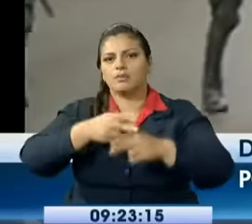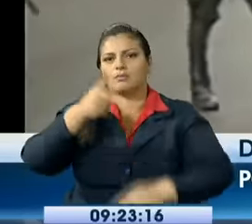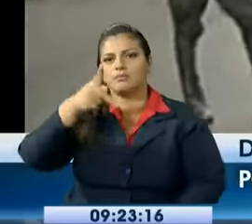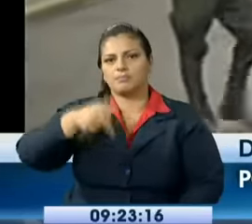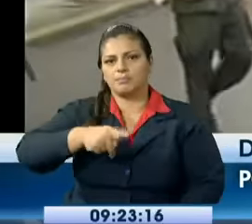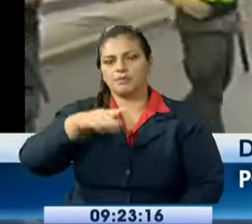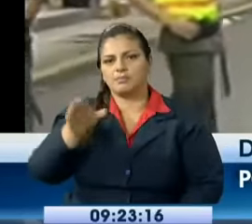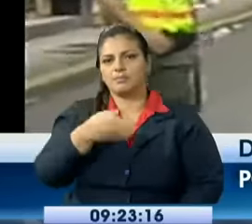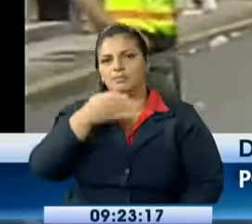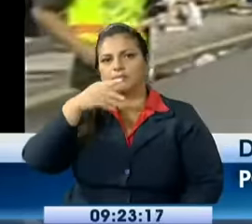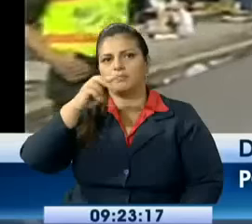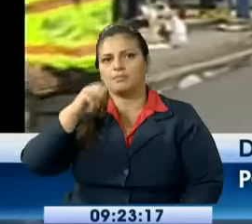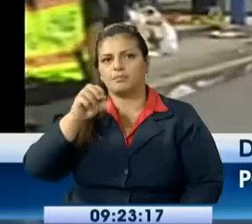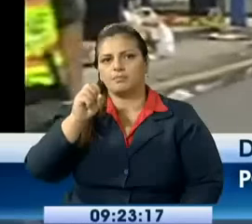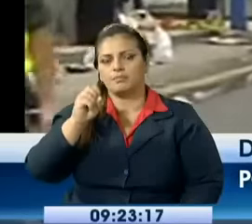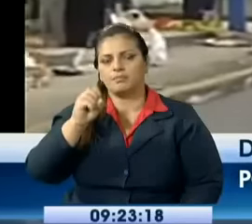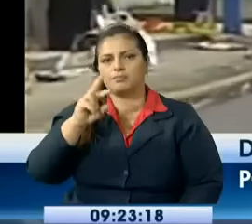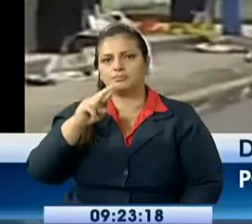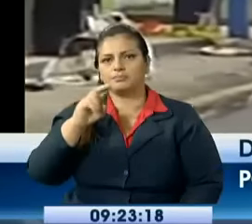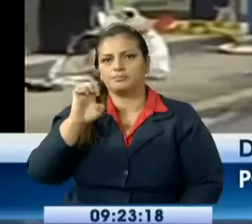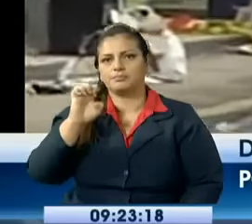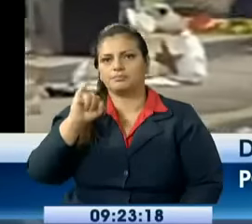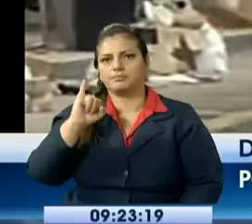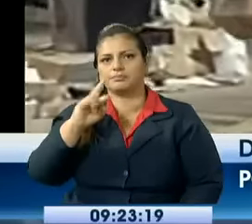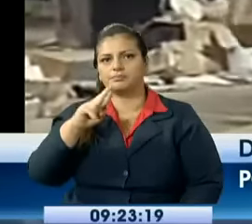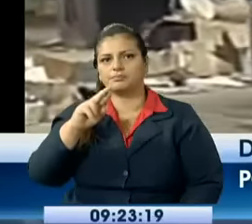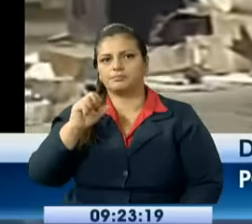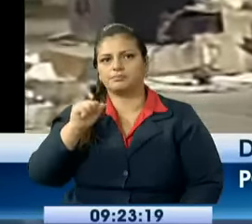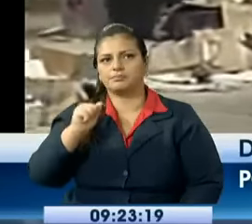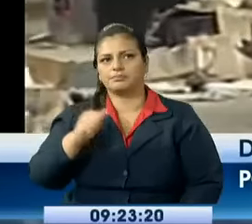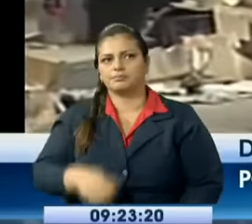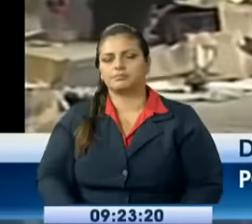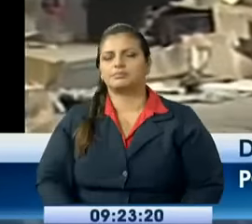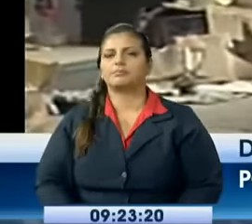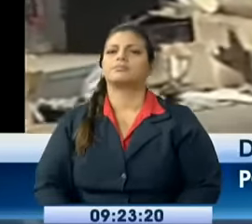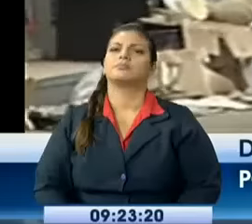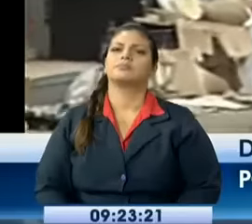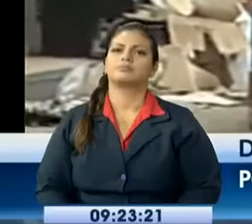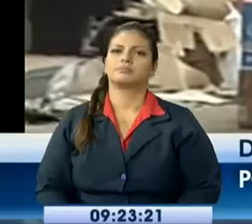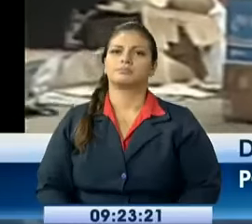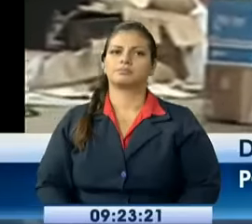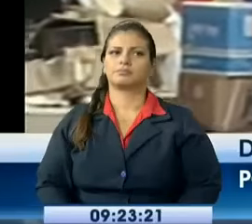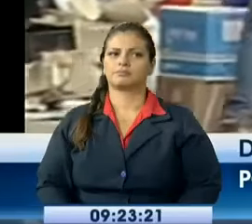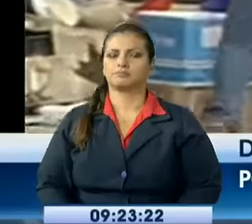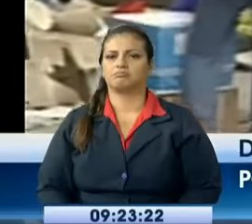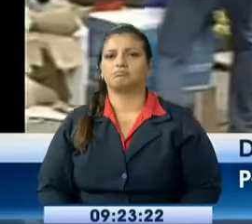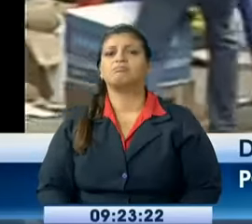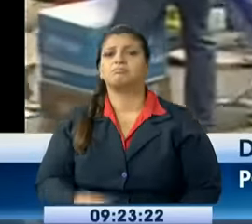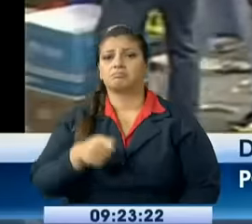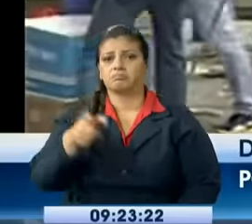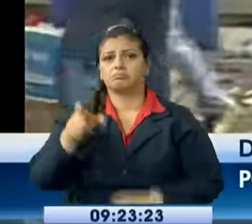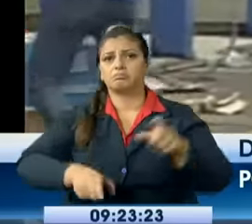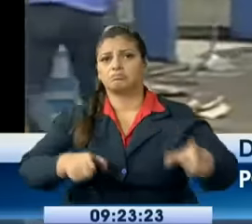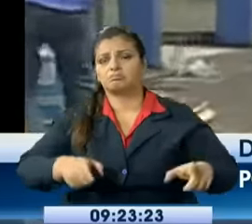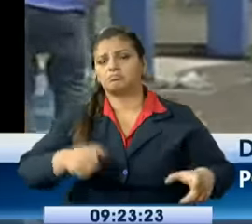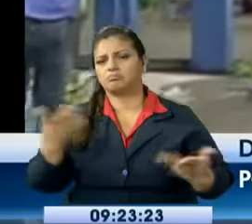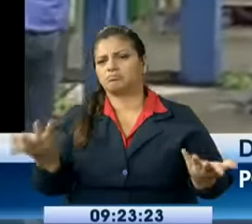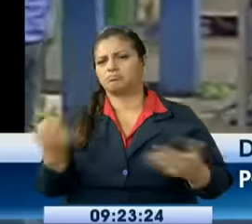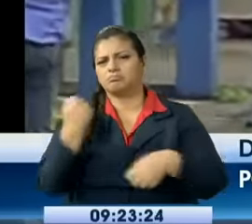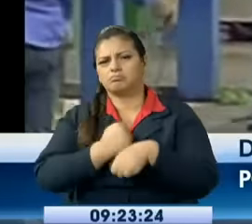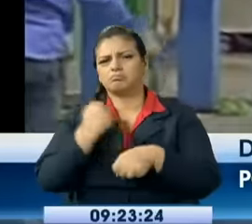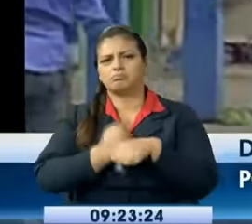ya el desalojo de la mercadería se está llevando a cabo por parte de los comerciantes que accedieron ya